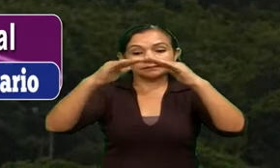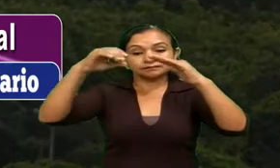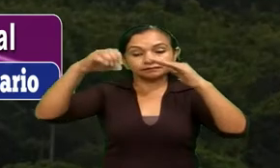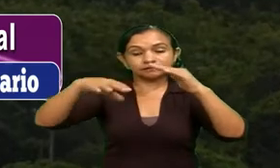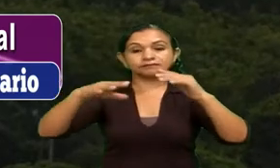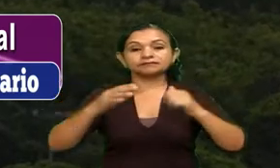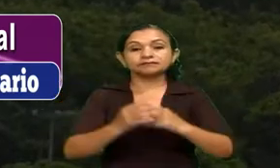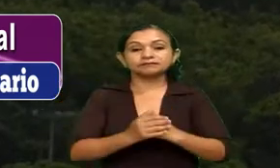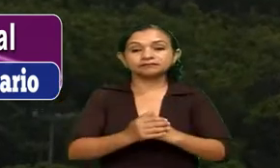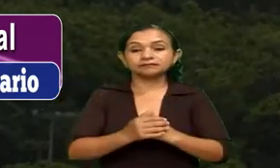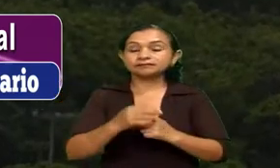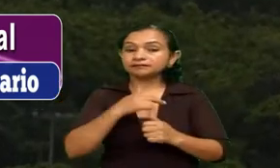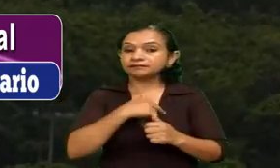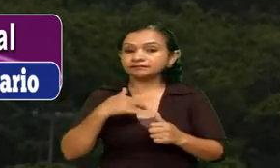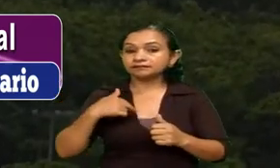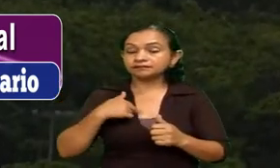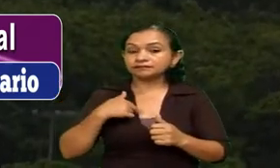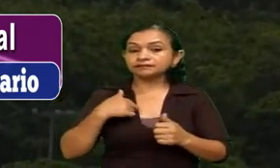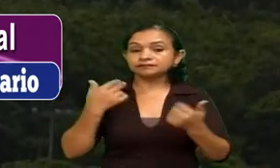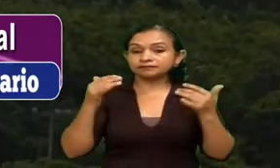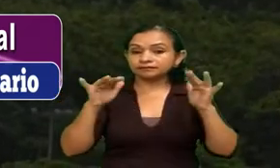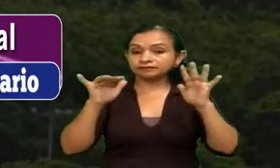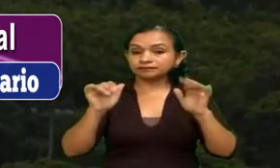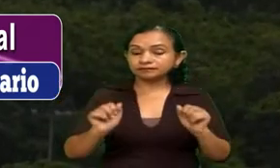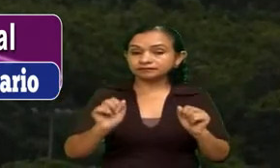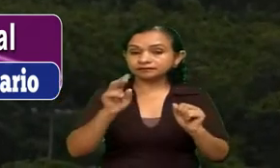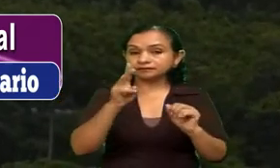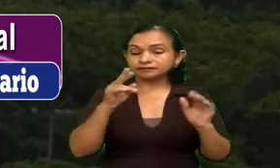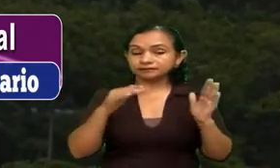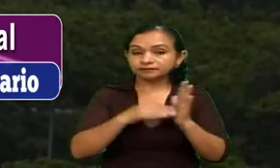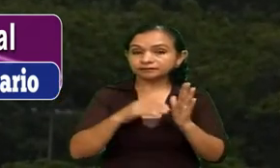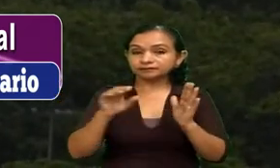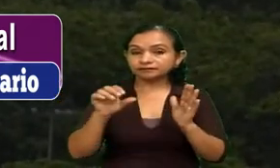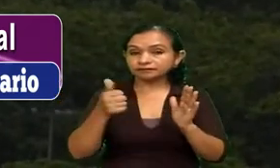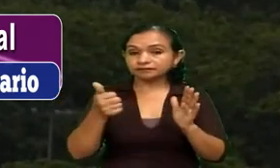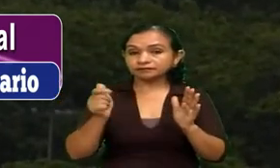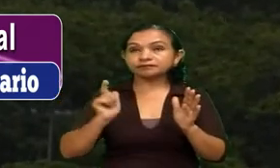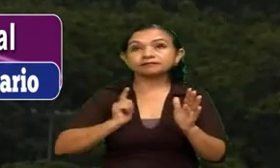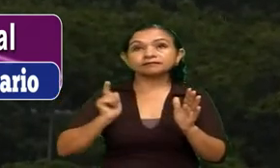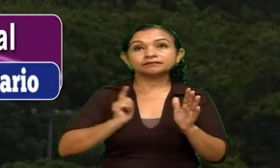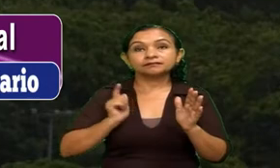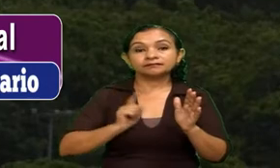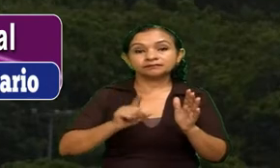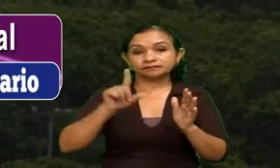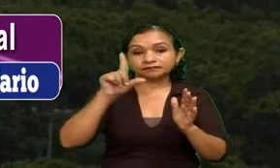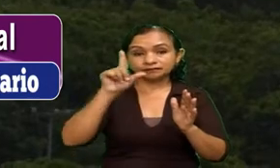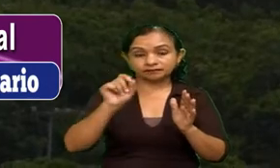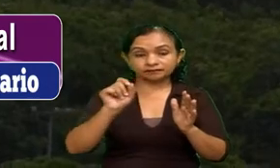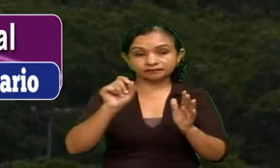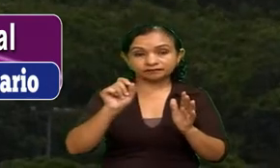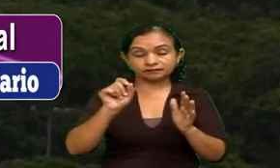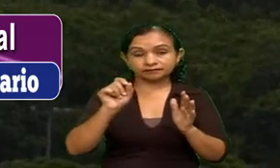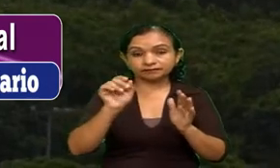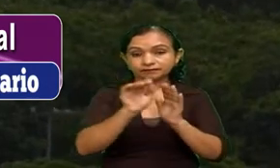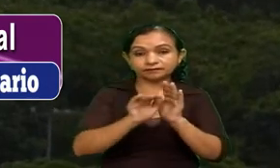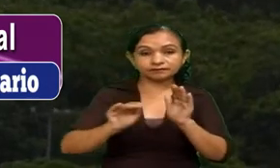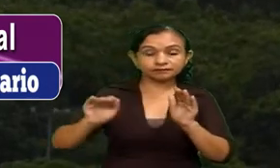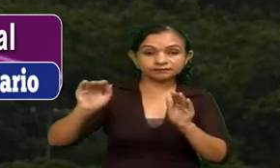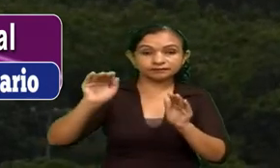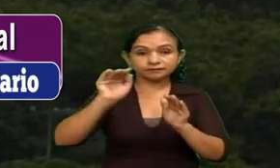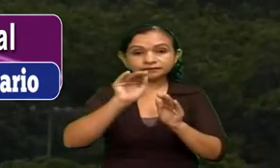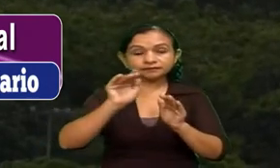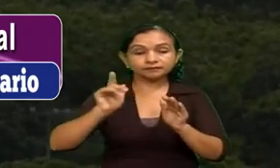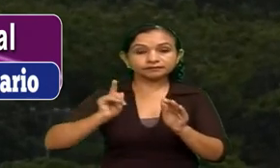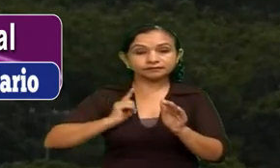línea que ya existía en el 2006, que solo permitía transportar 10 megavatios en demanda máxima,